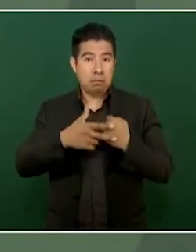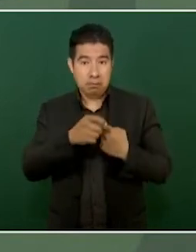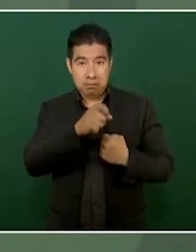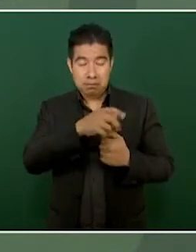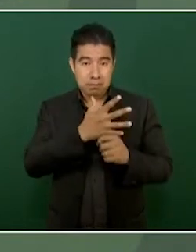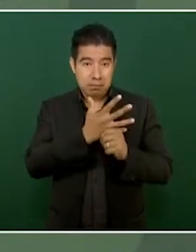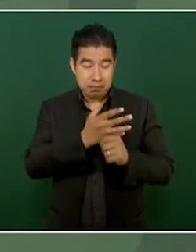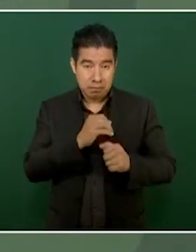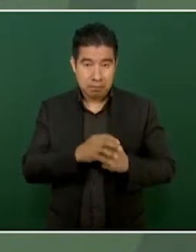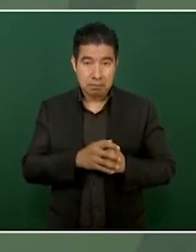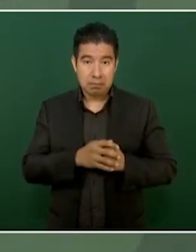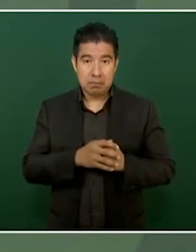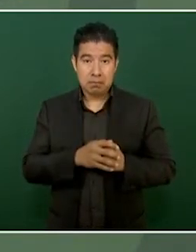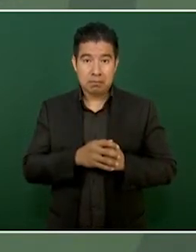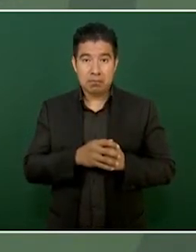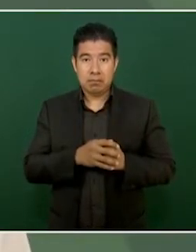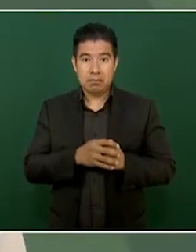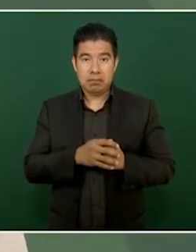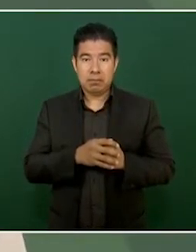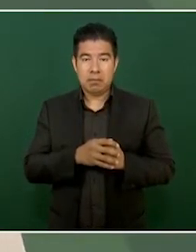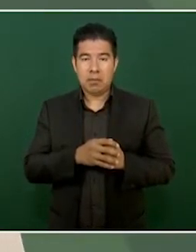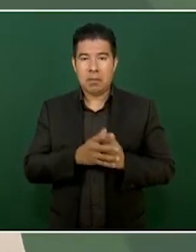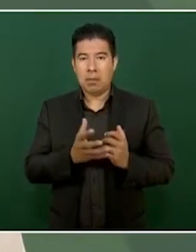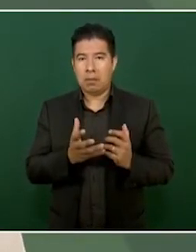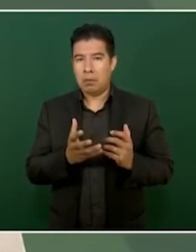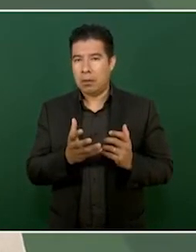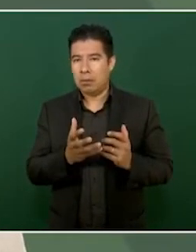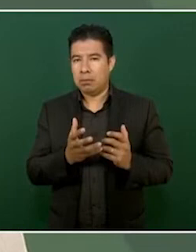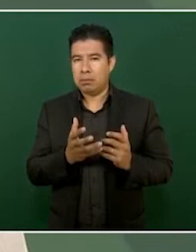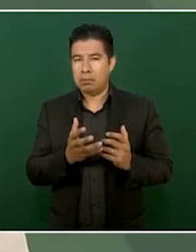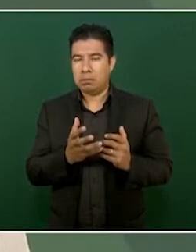A veces se puede